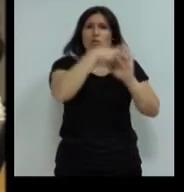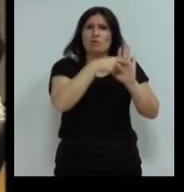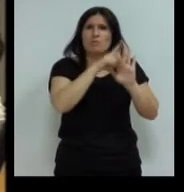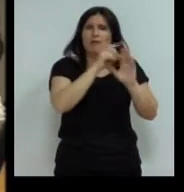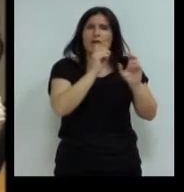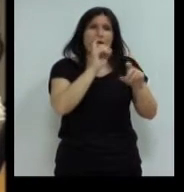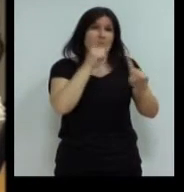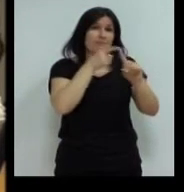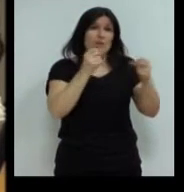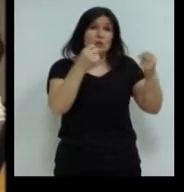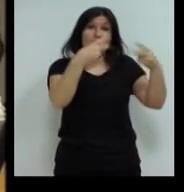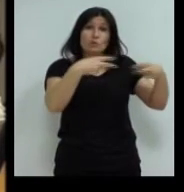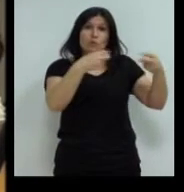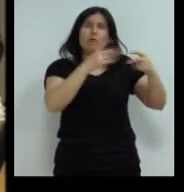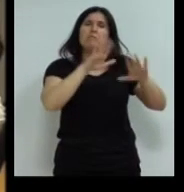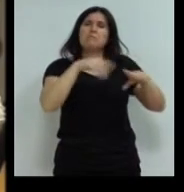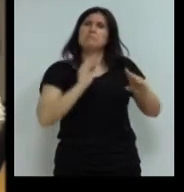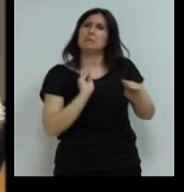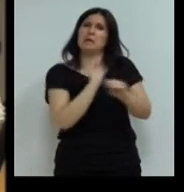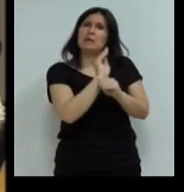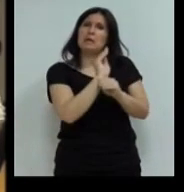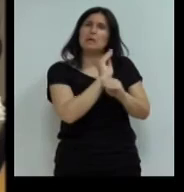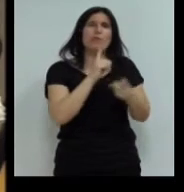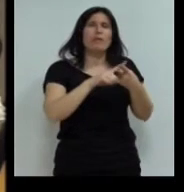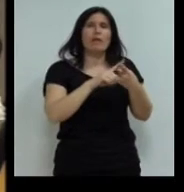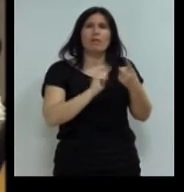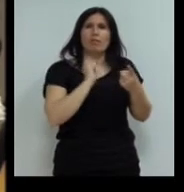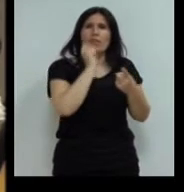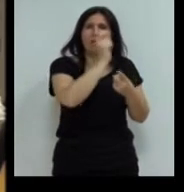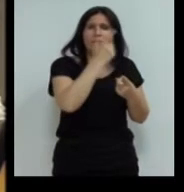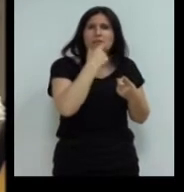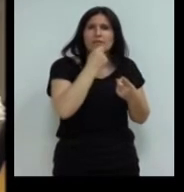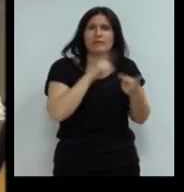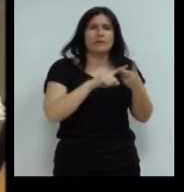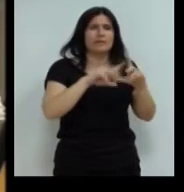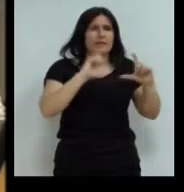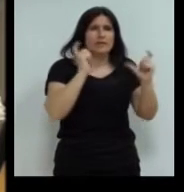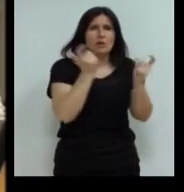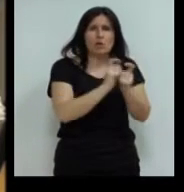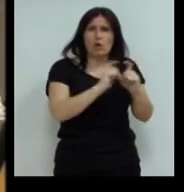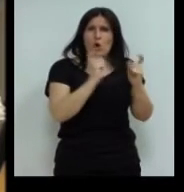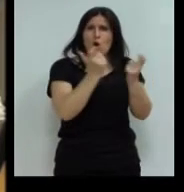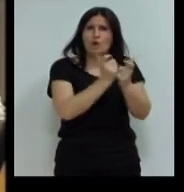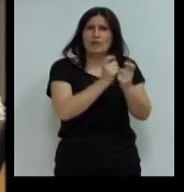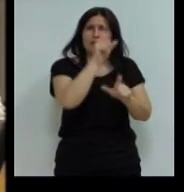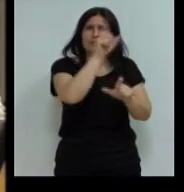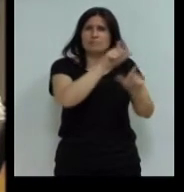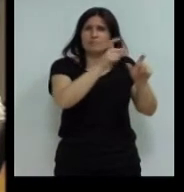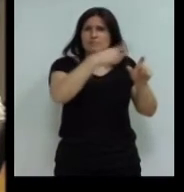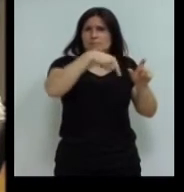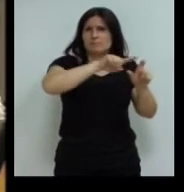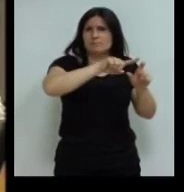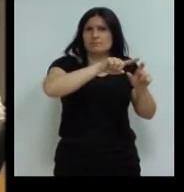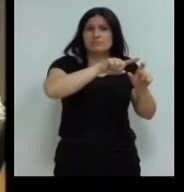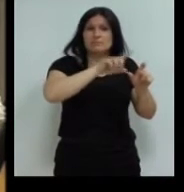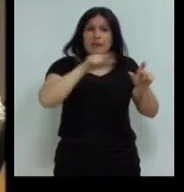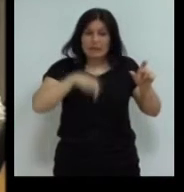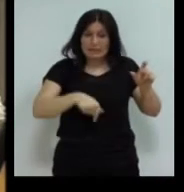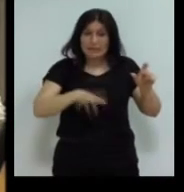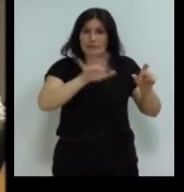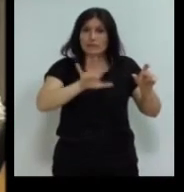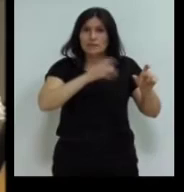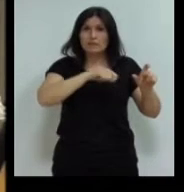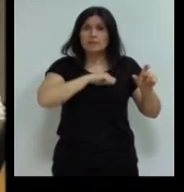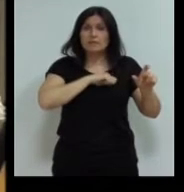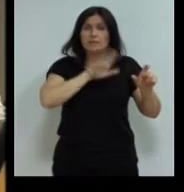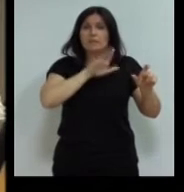dar ayudas, empezó a dar facilidades, se reunió con los interesados, Bueno, pues aquí parece que se ha